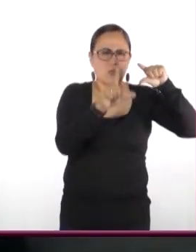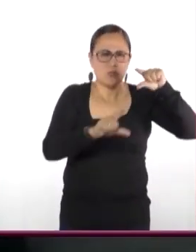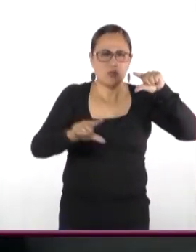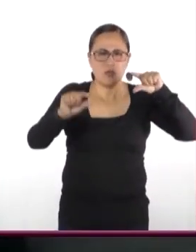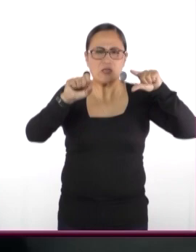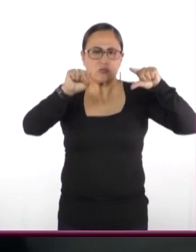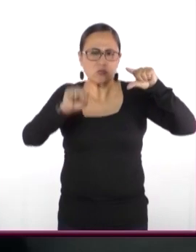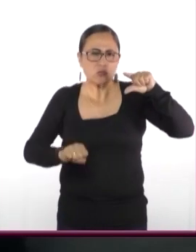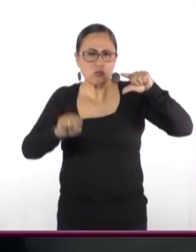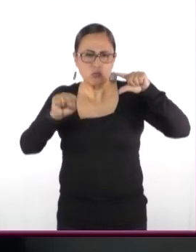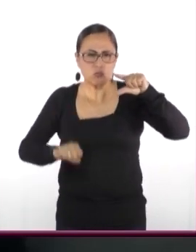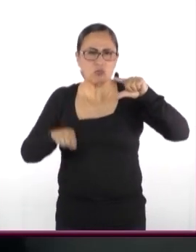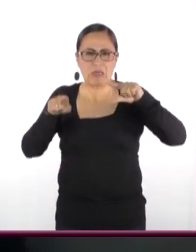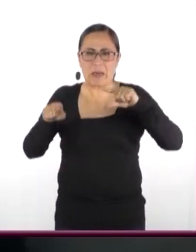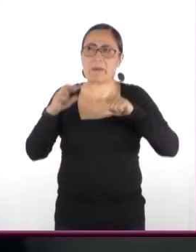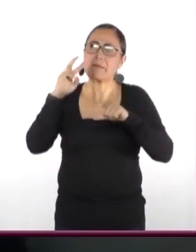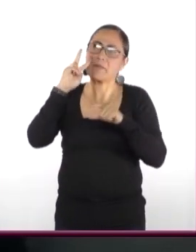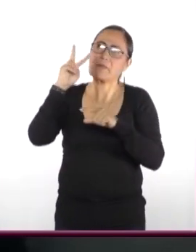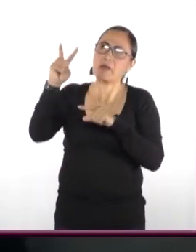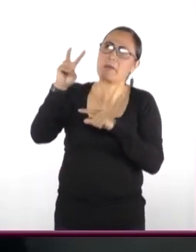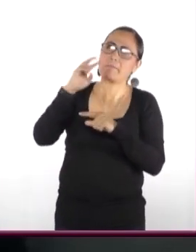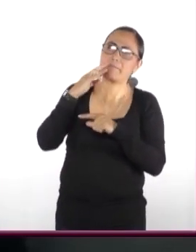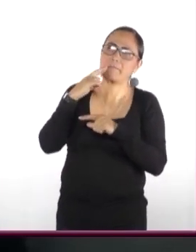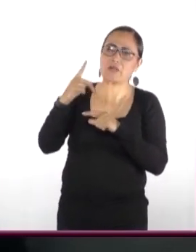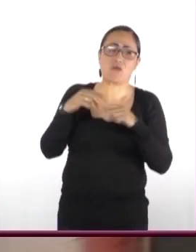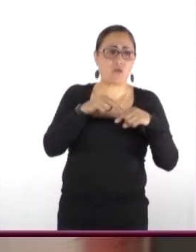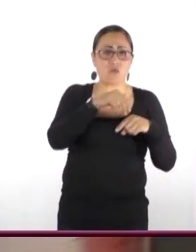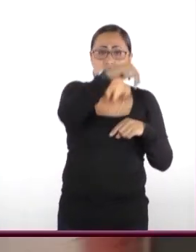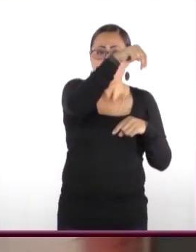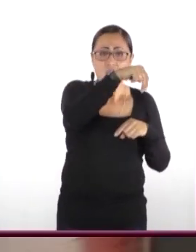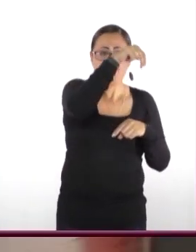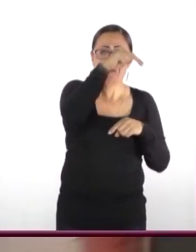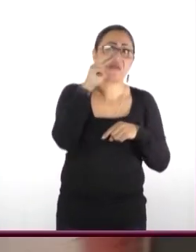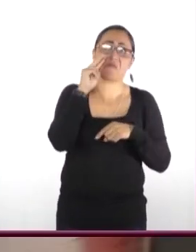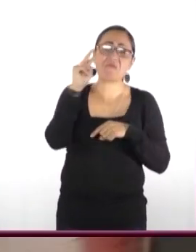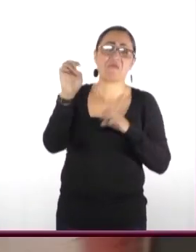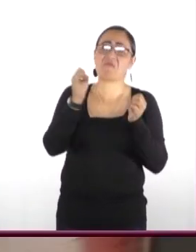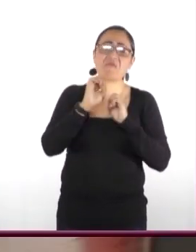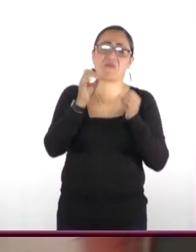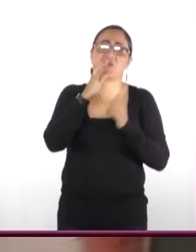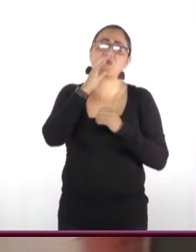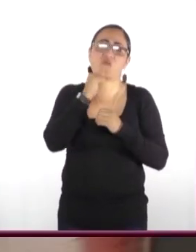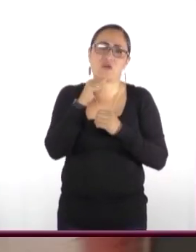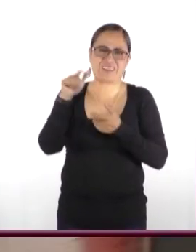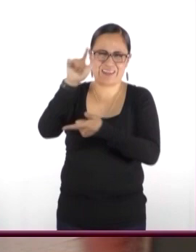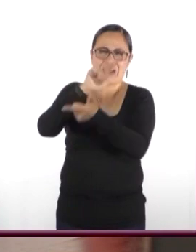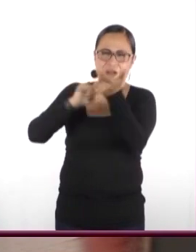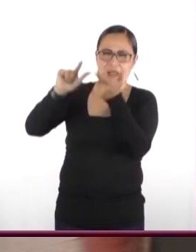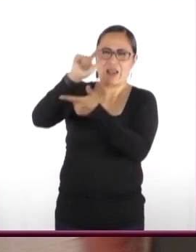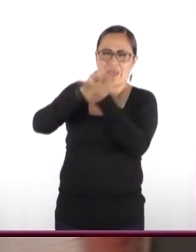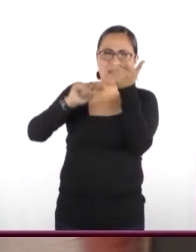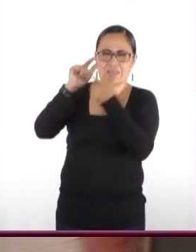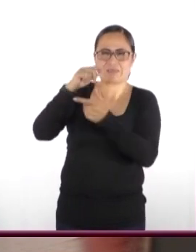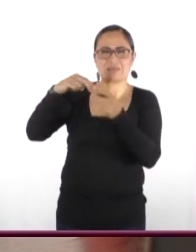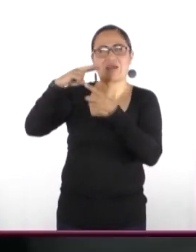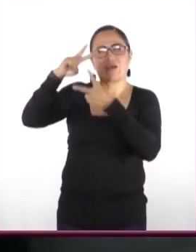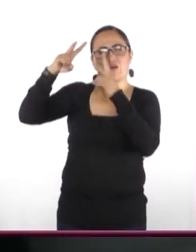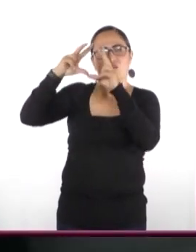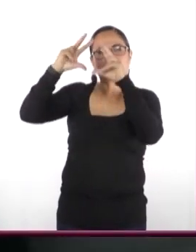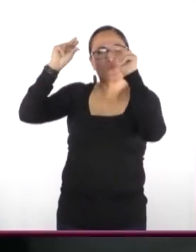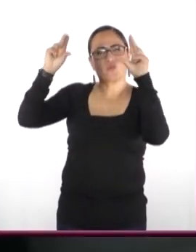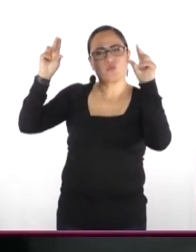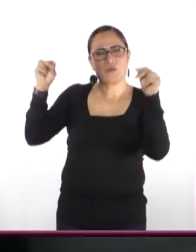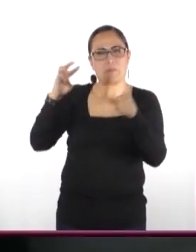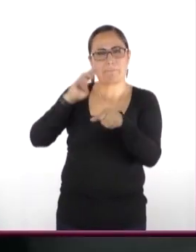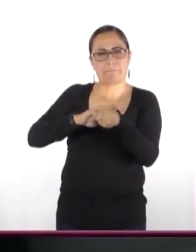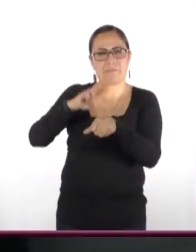República Mexicana se ve bastante mejor, y desde el norte no se ve esa galaxia. Es la nube mayor de